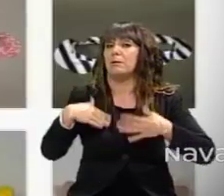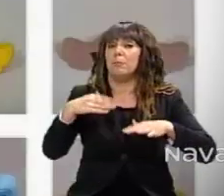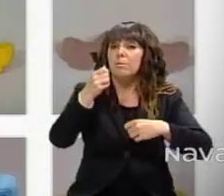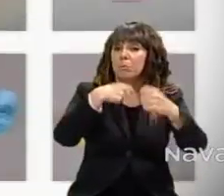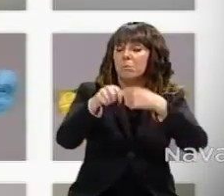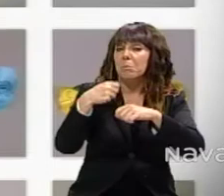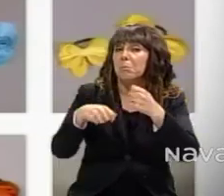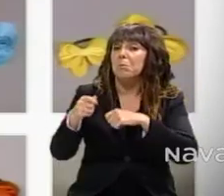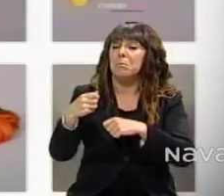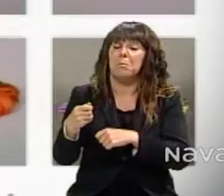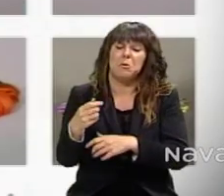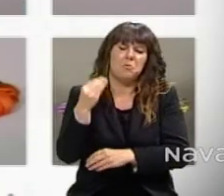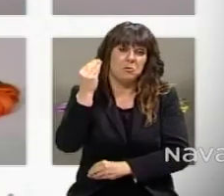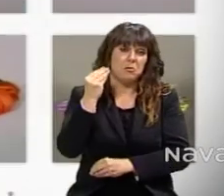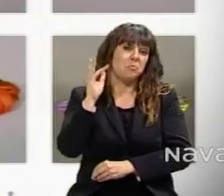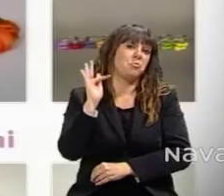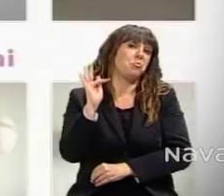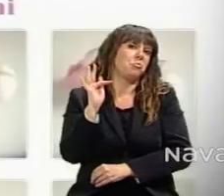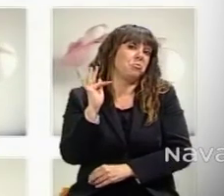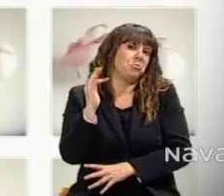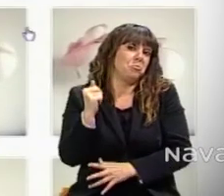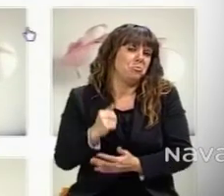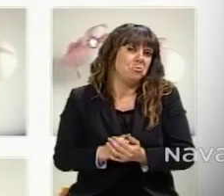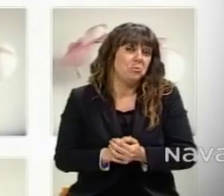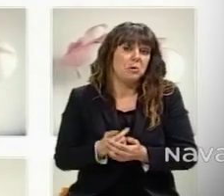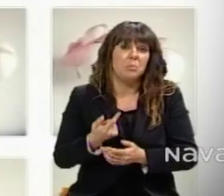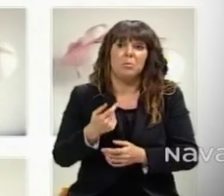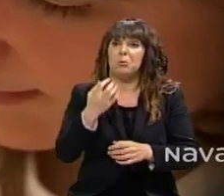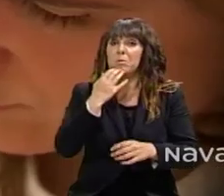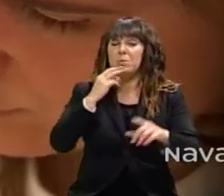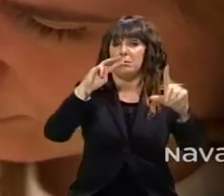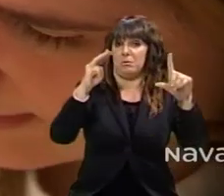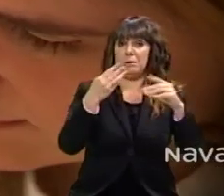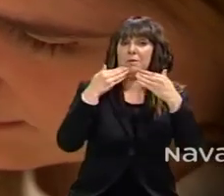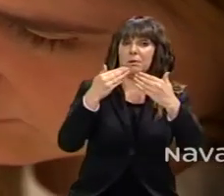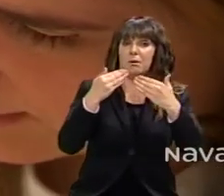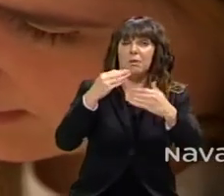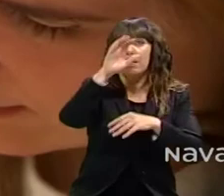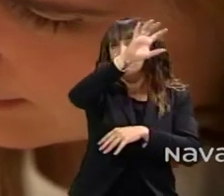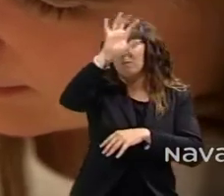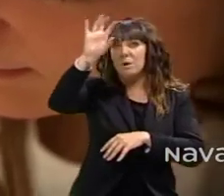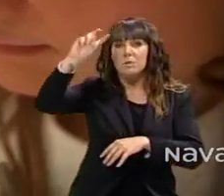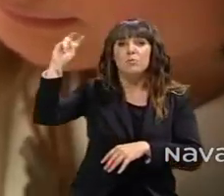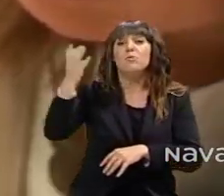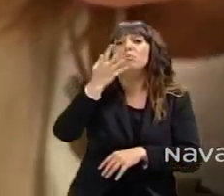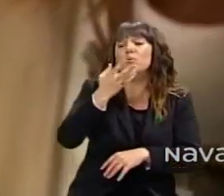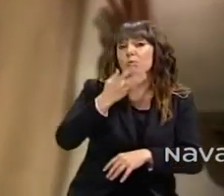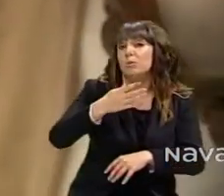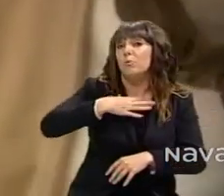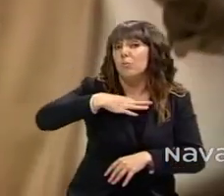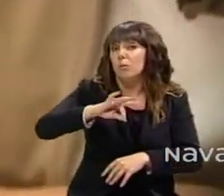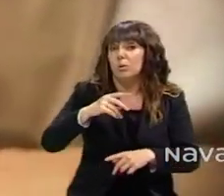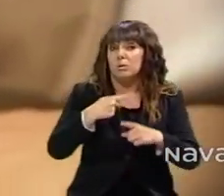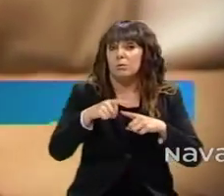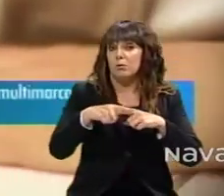es algo muy positivo casi siempre porque te puedes dar a conocer en diferentes países y puedes mostrar tu producto